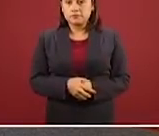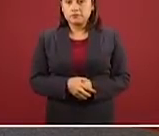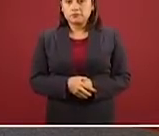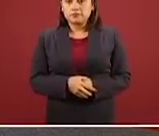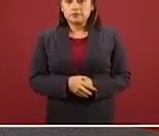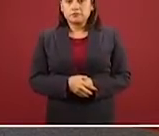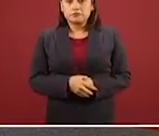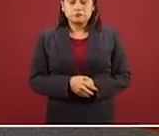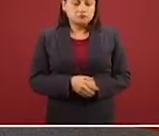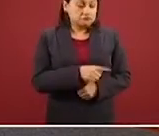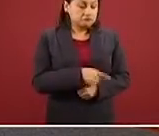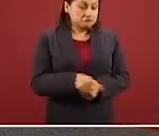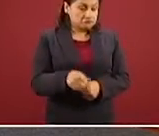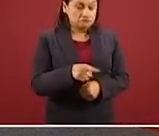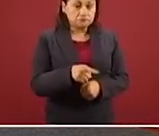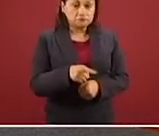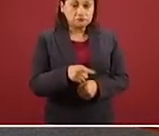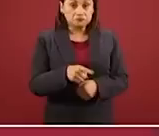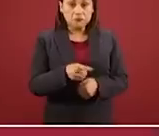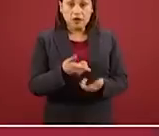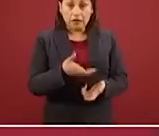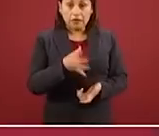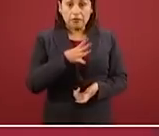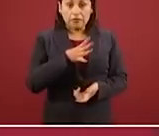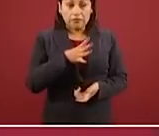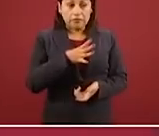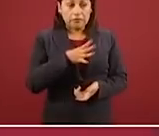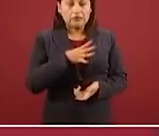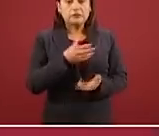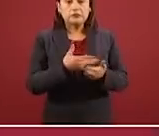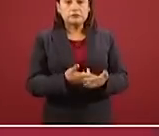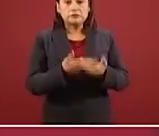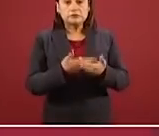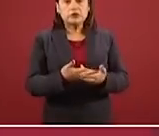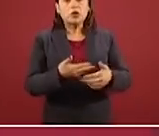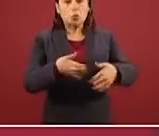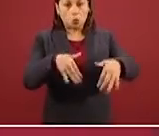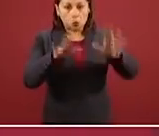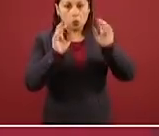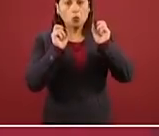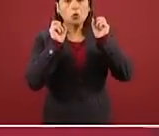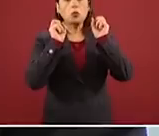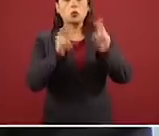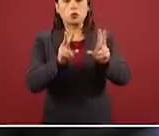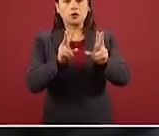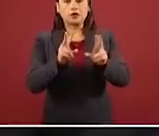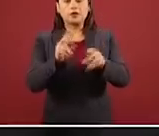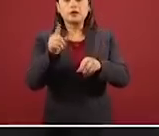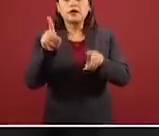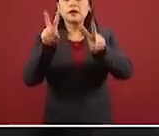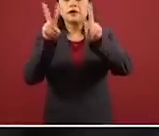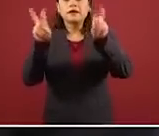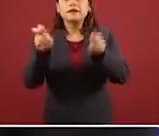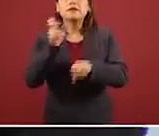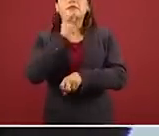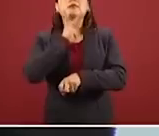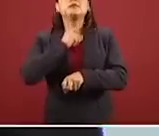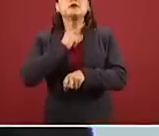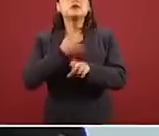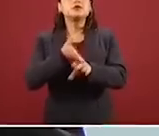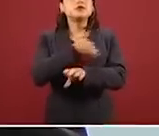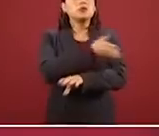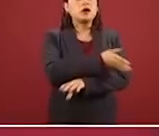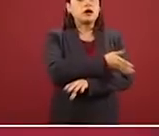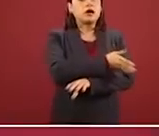considerable lo que dejaron. En el caso del petróleo, les alcanzó para entregar solo